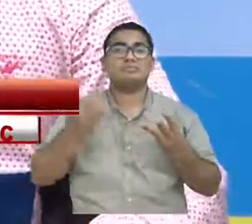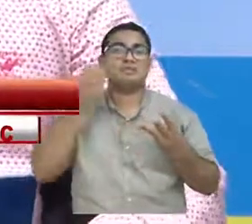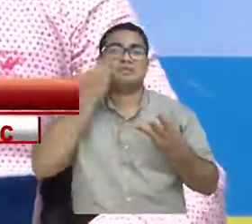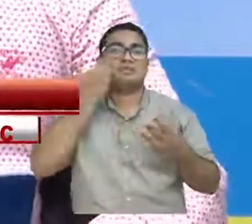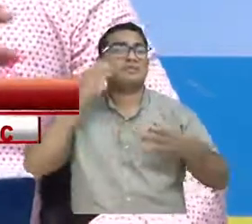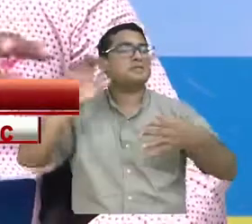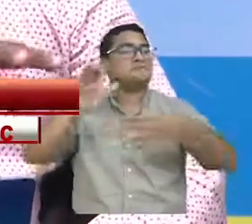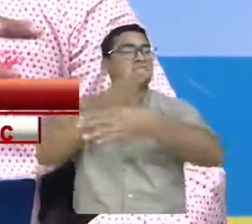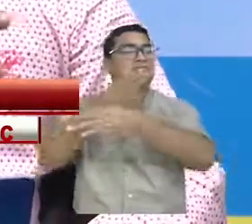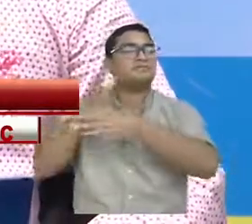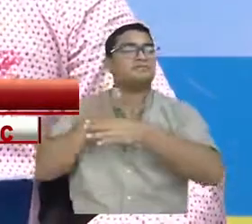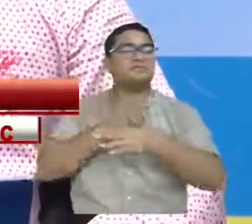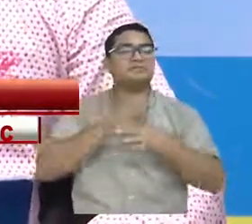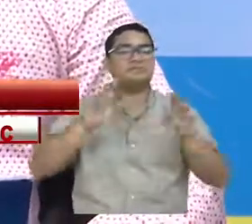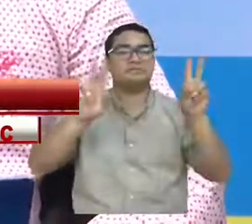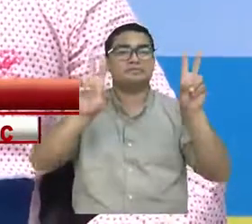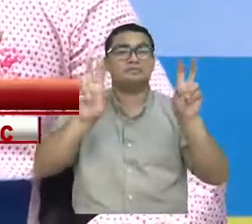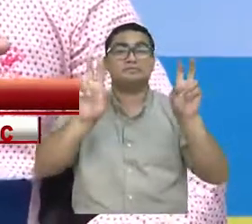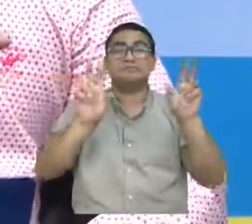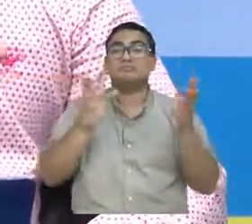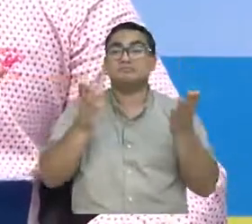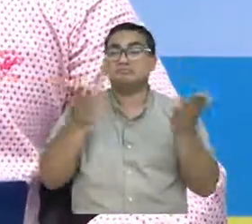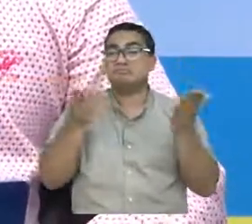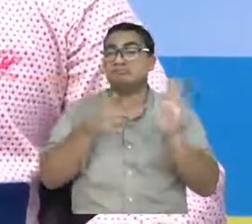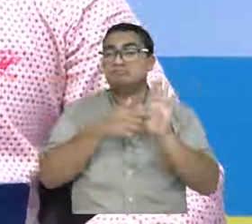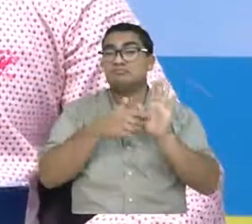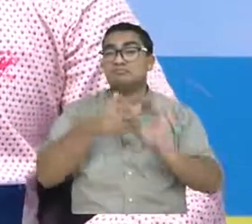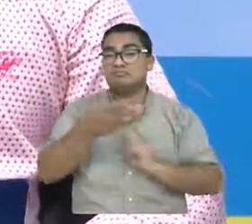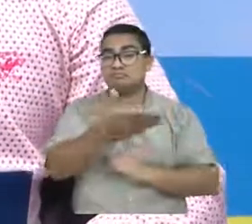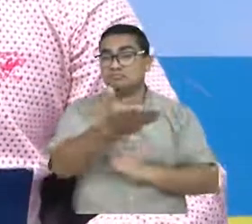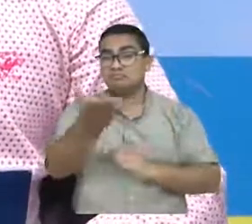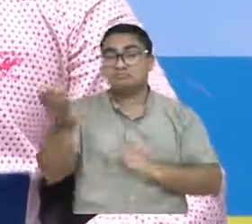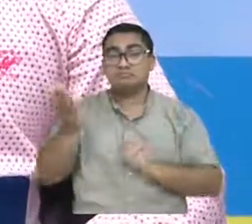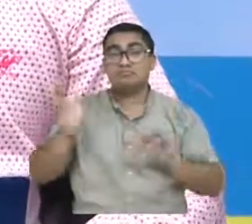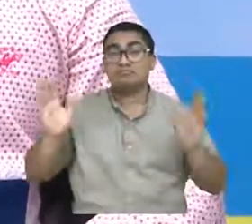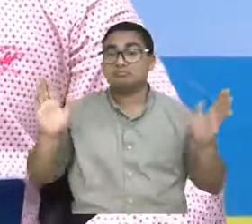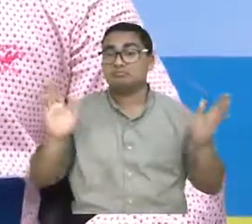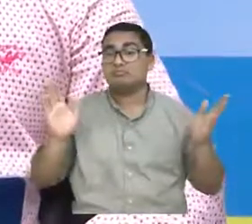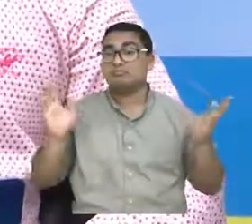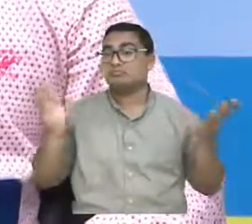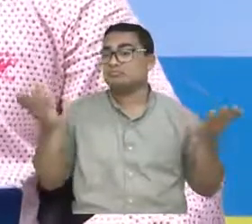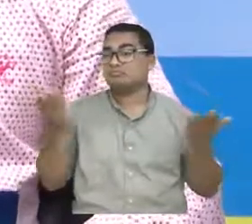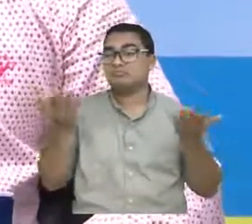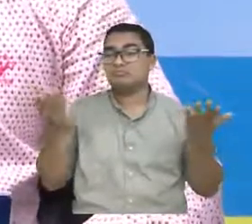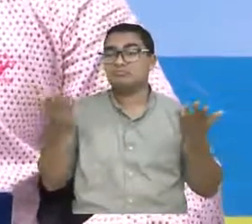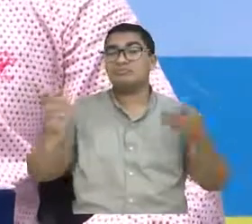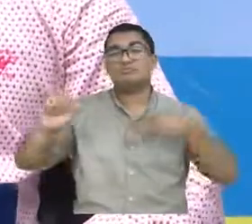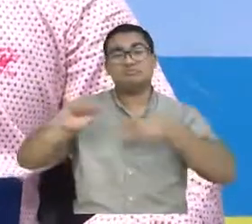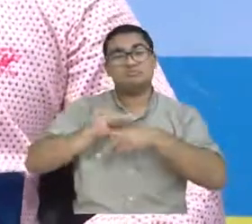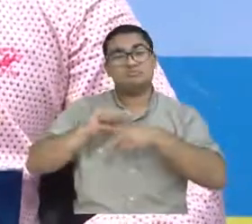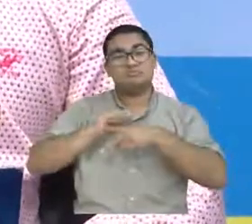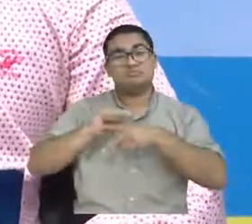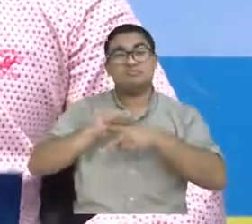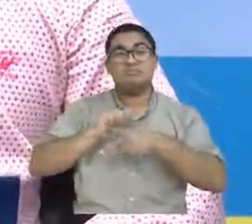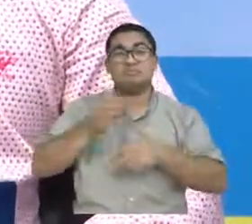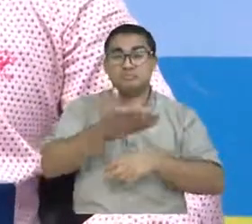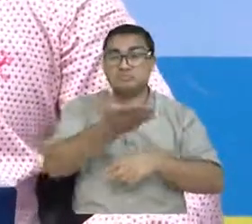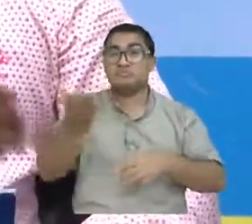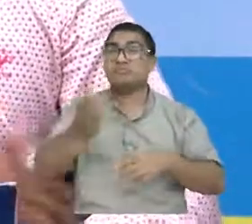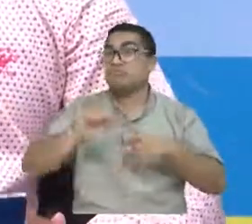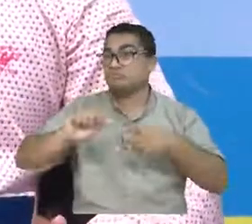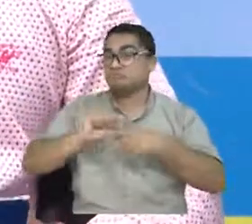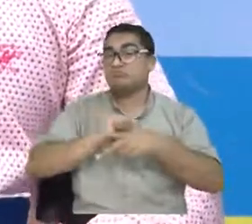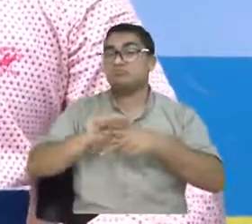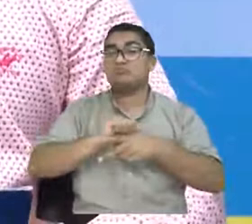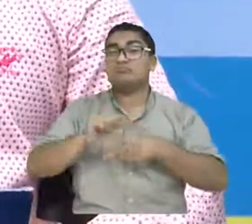fin. Es un tema que si usted, es un asunto, o mejor dicho, es una práctica que si usted la hace